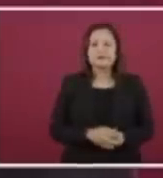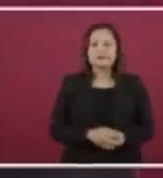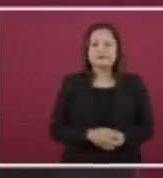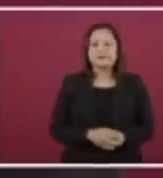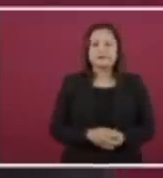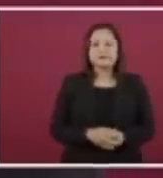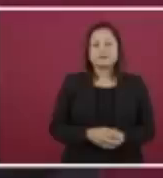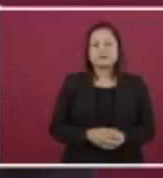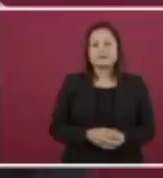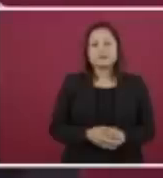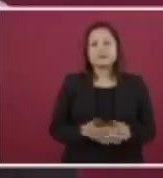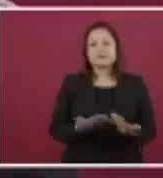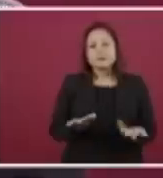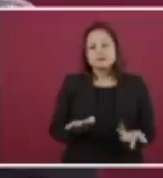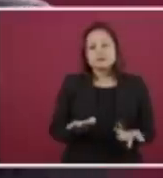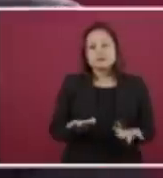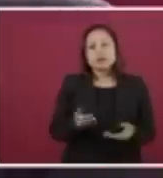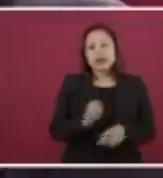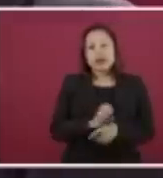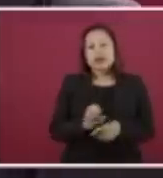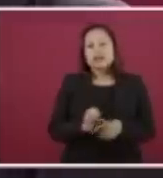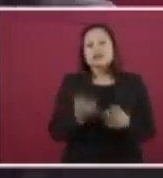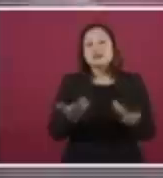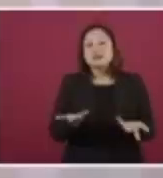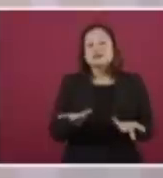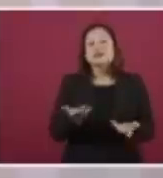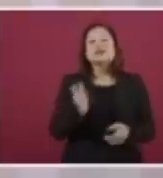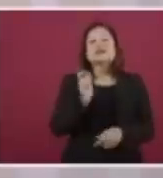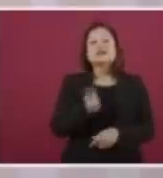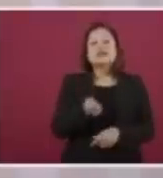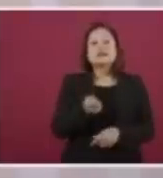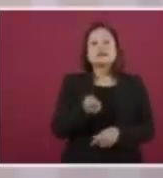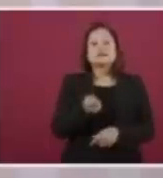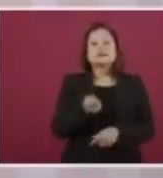Entonces, lo que necesitamos primero, pues, es conectarnos,